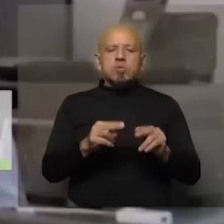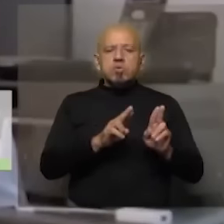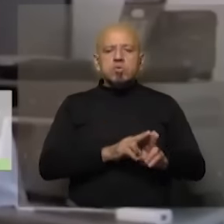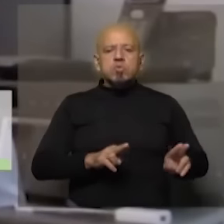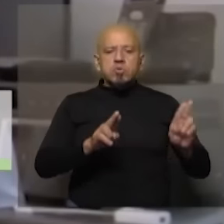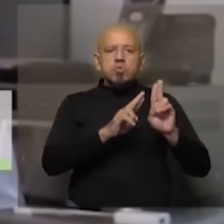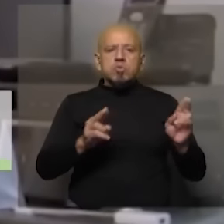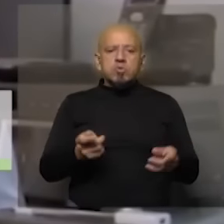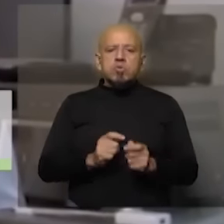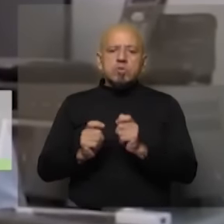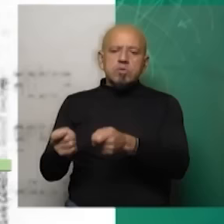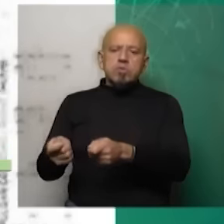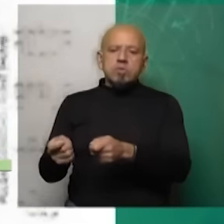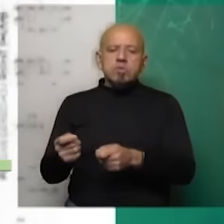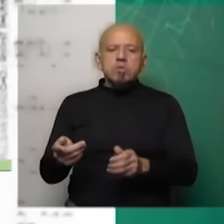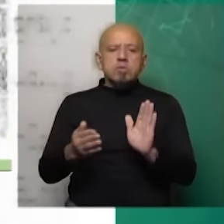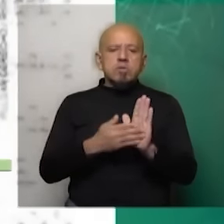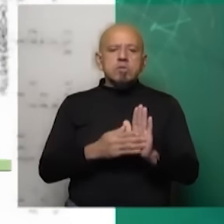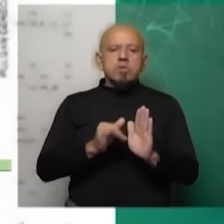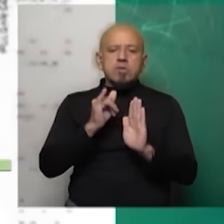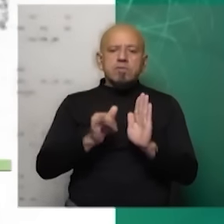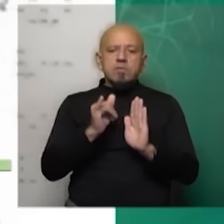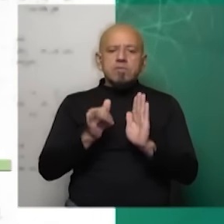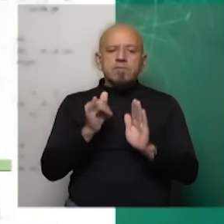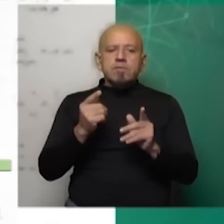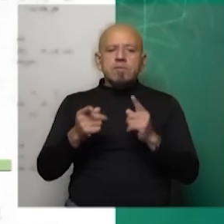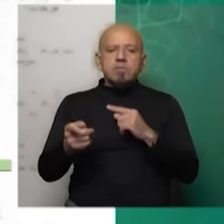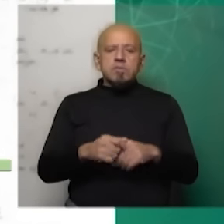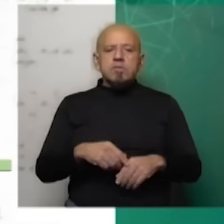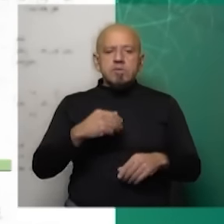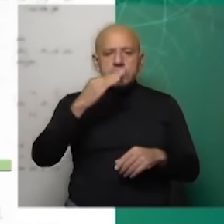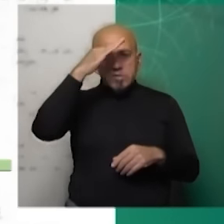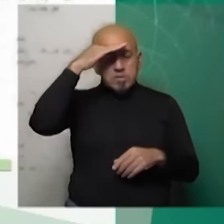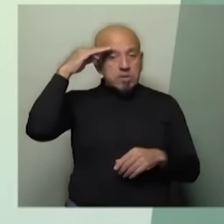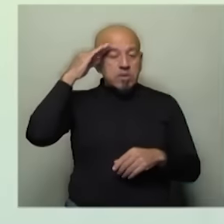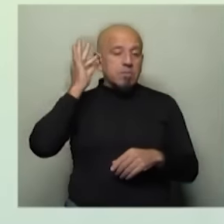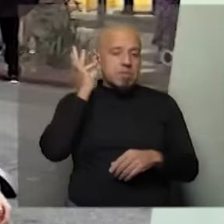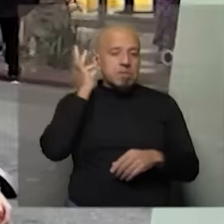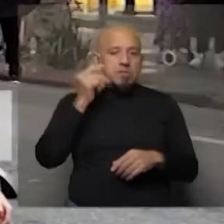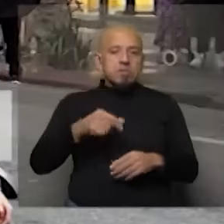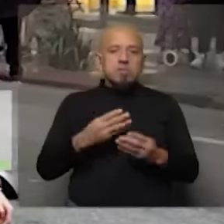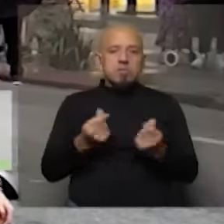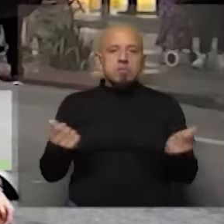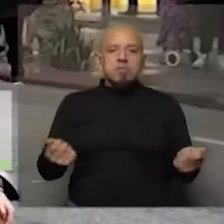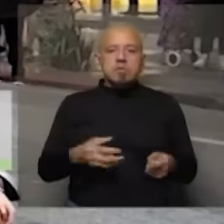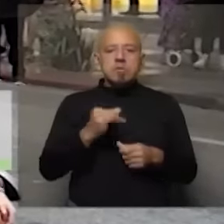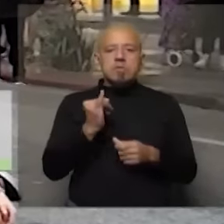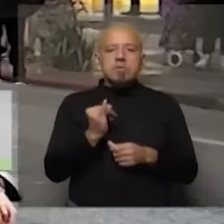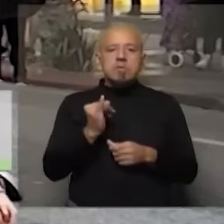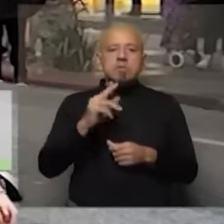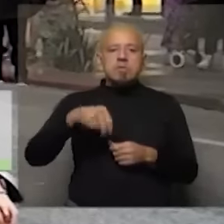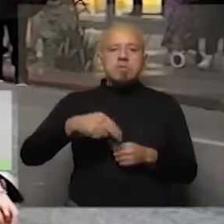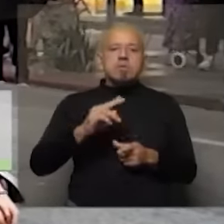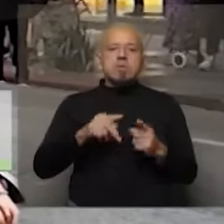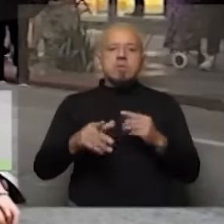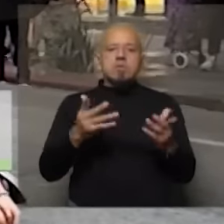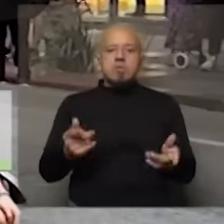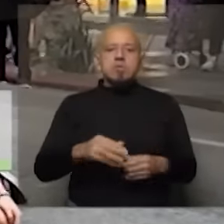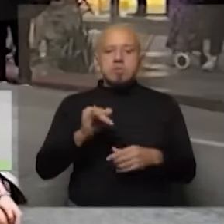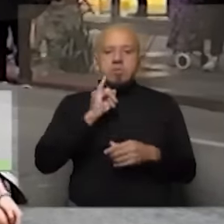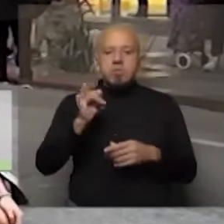entregó a Roberto Lafluf el informe sobre los chats por el pasaporte a Marcet, que luego desaparecieron. El INAU presentará una denuncia penal para determinar